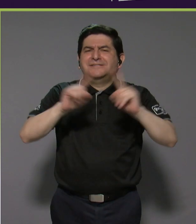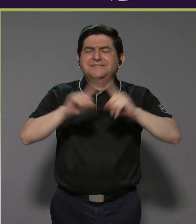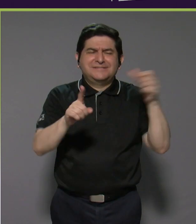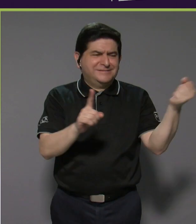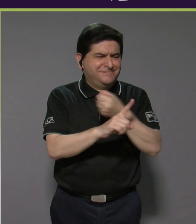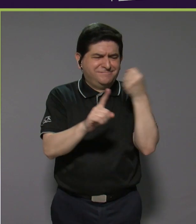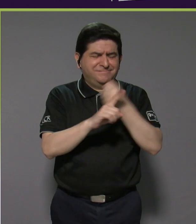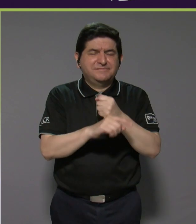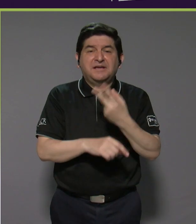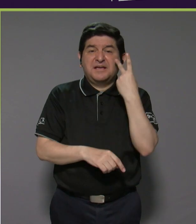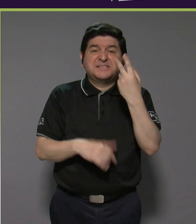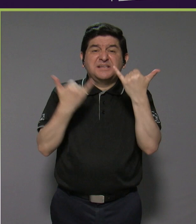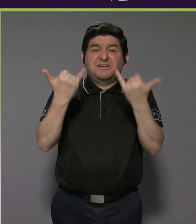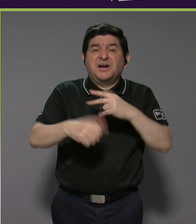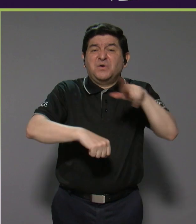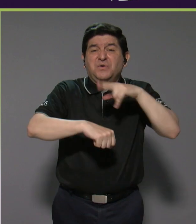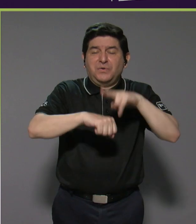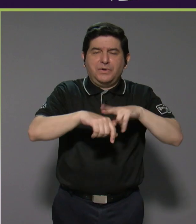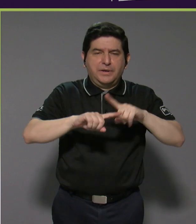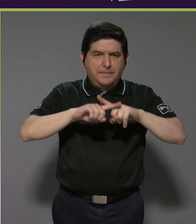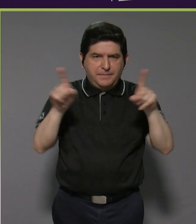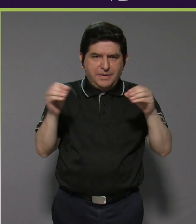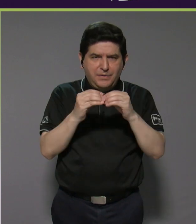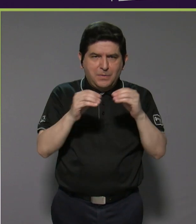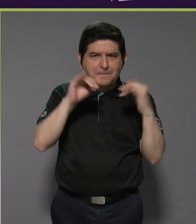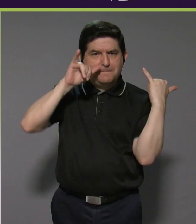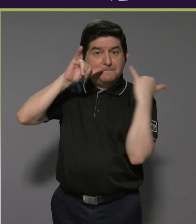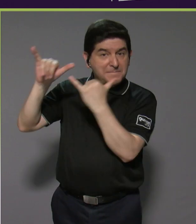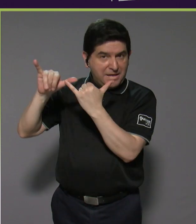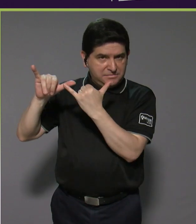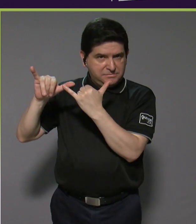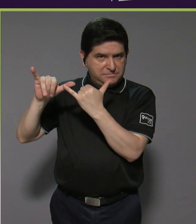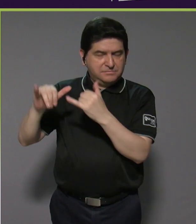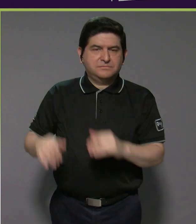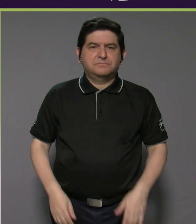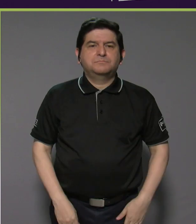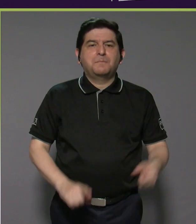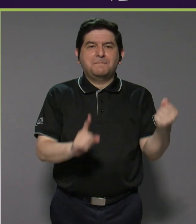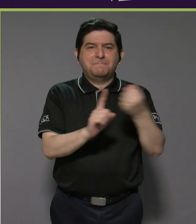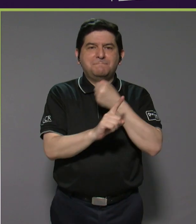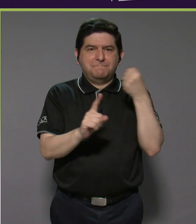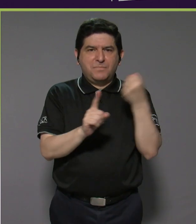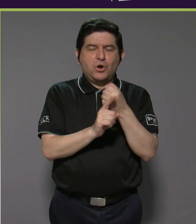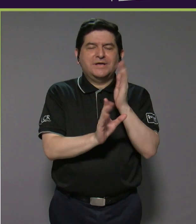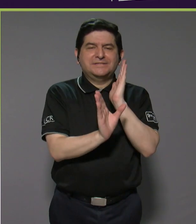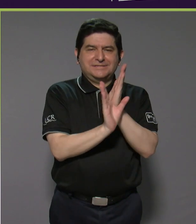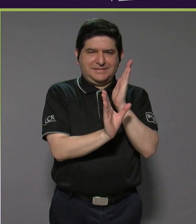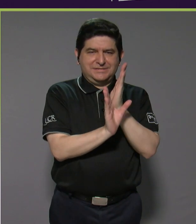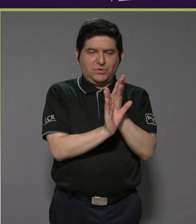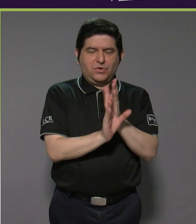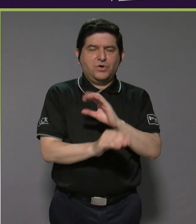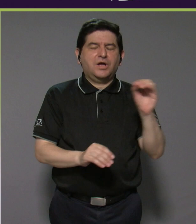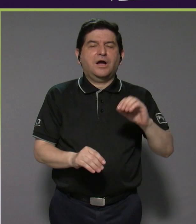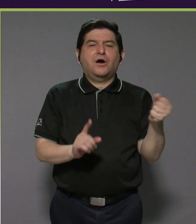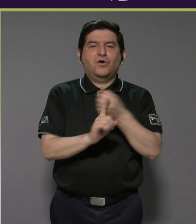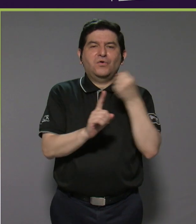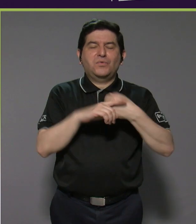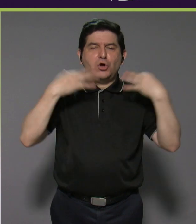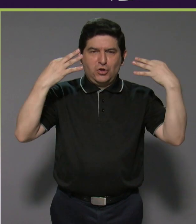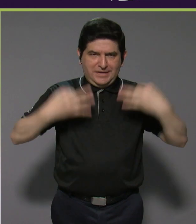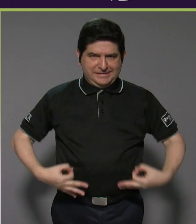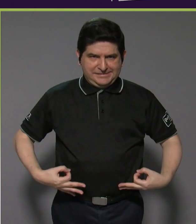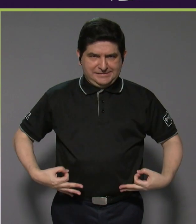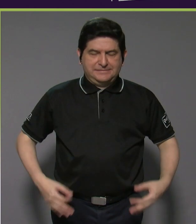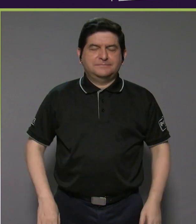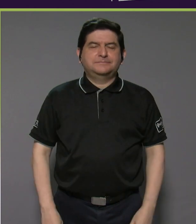agresión que se naturalizan. Ahora, lo que más se denuncia es la violencia psicológica o la violencia física. Pero